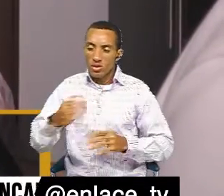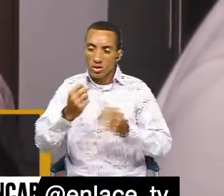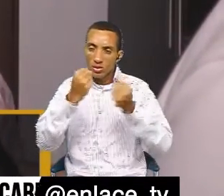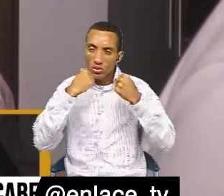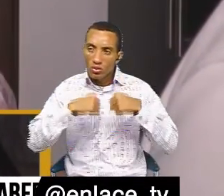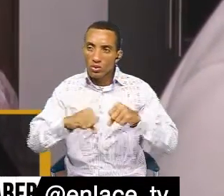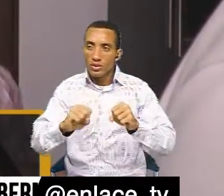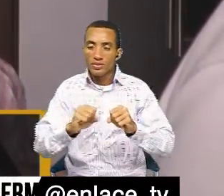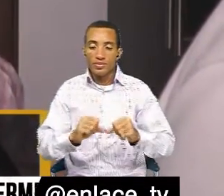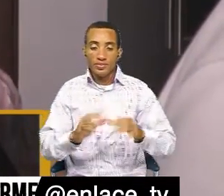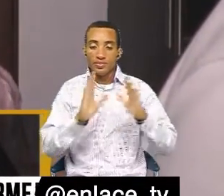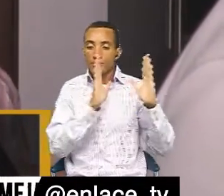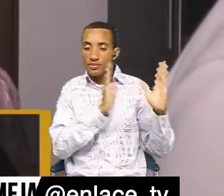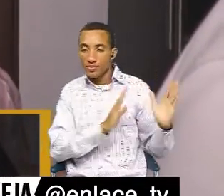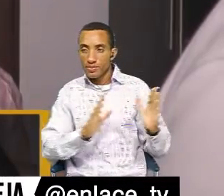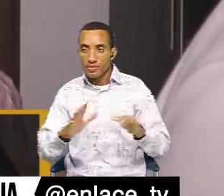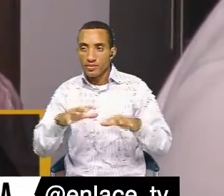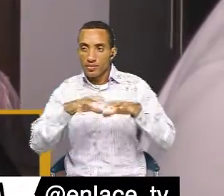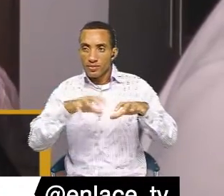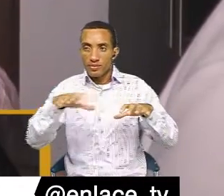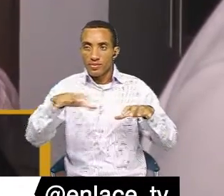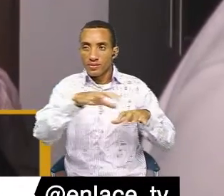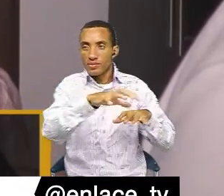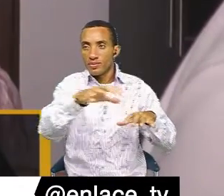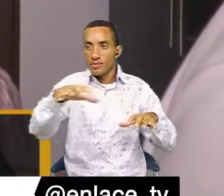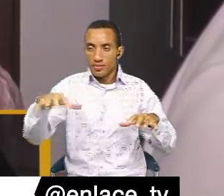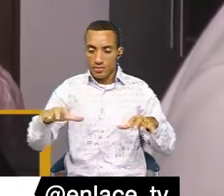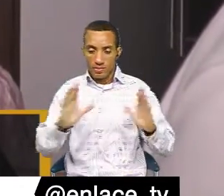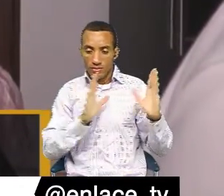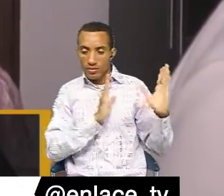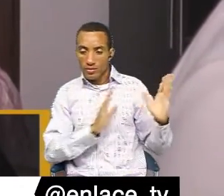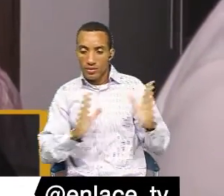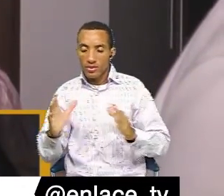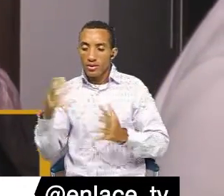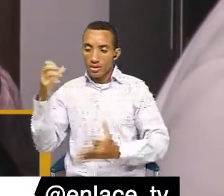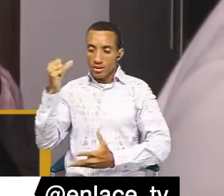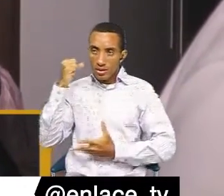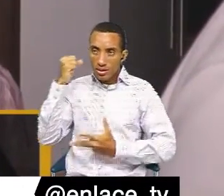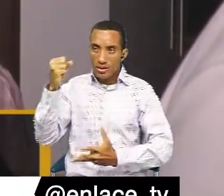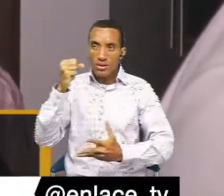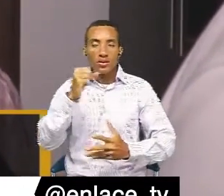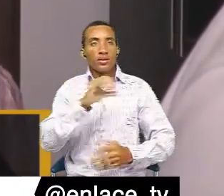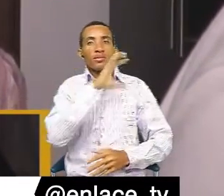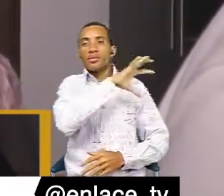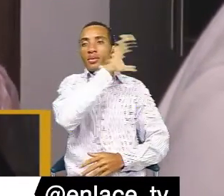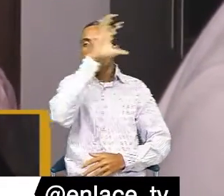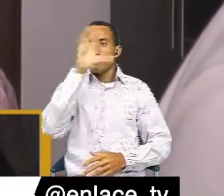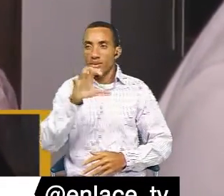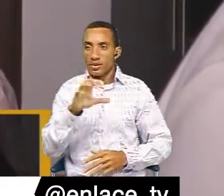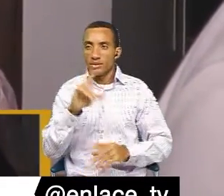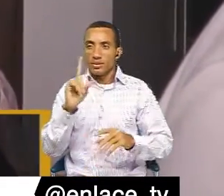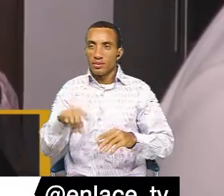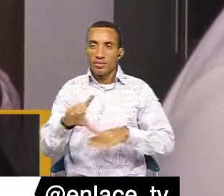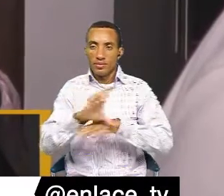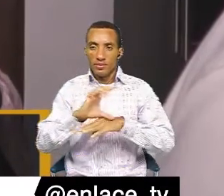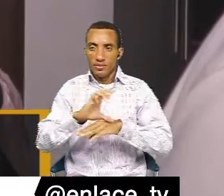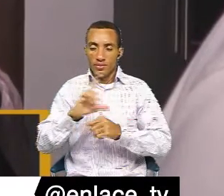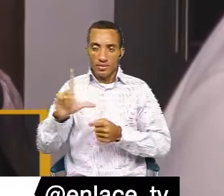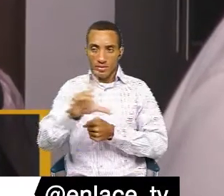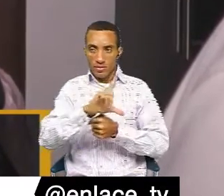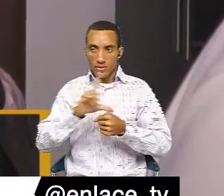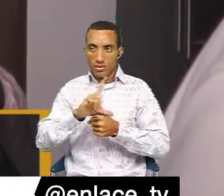plan de ordenamiento territorial que permite que precisamente toda la inversión extranjera, la inversión foránea y la inversión local tengan